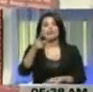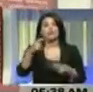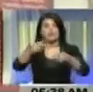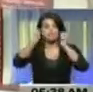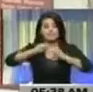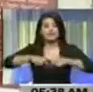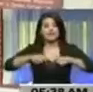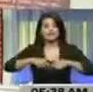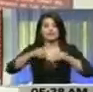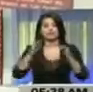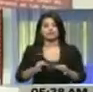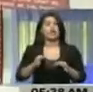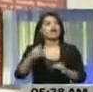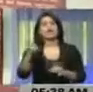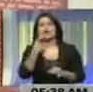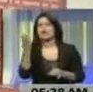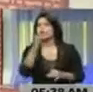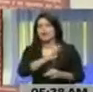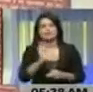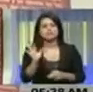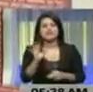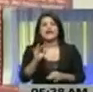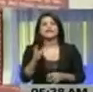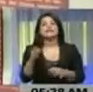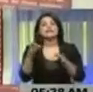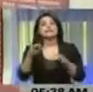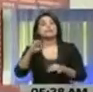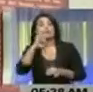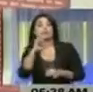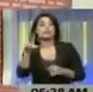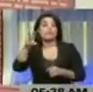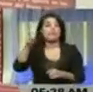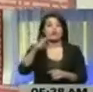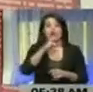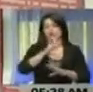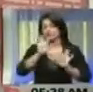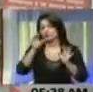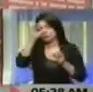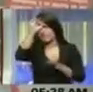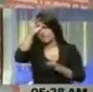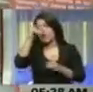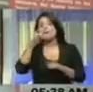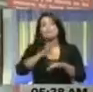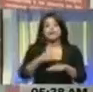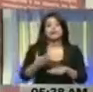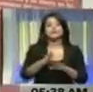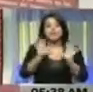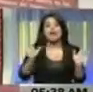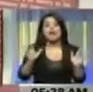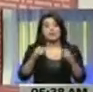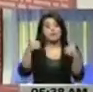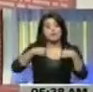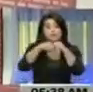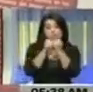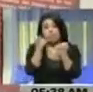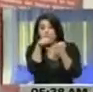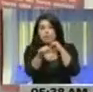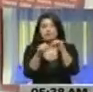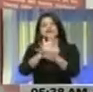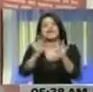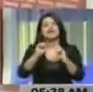Venezuela, que no tiene color todavía. Aseguró bronce porque el boxeo entrega 2 medallas al tercer lugar. Había derrotado a